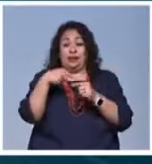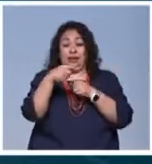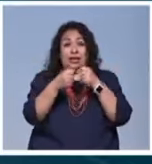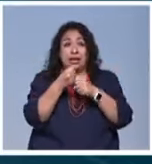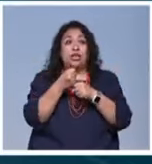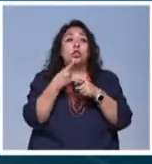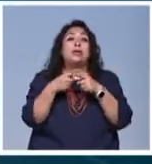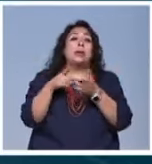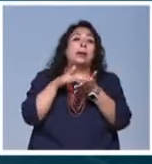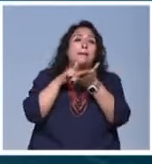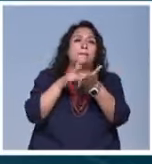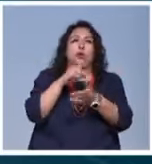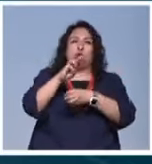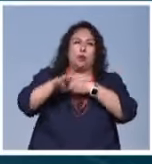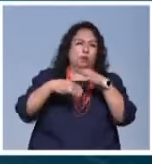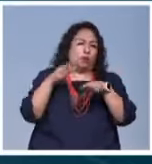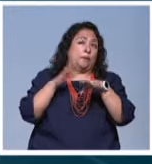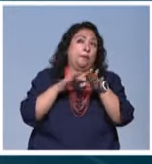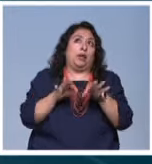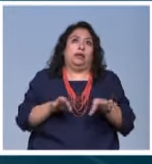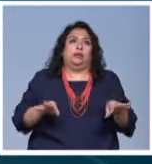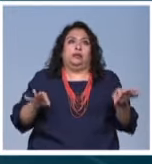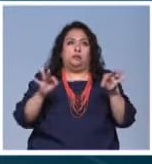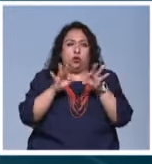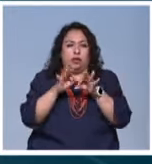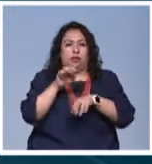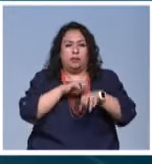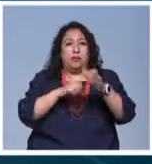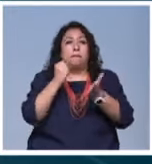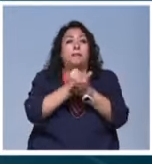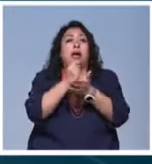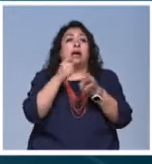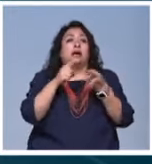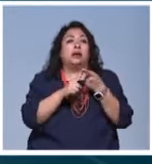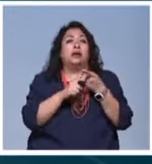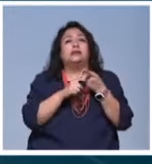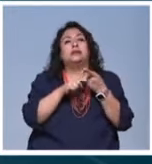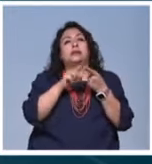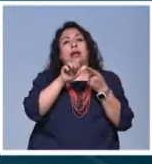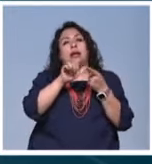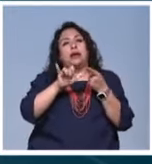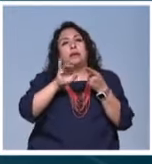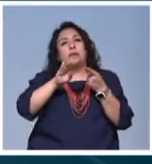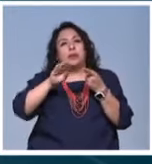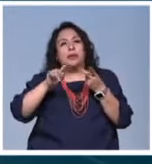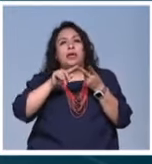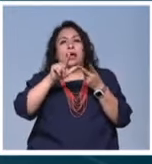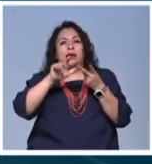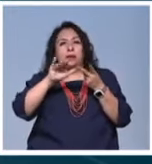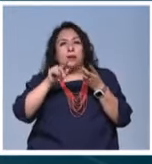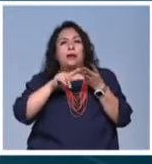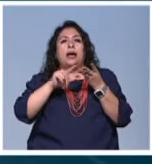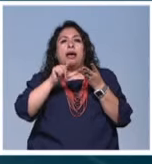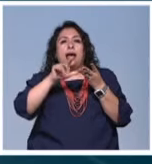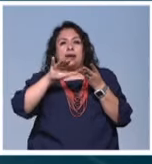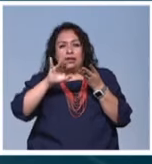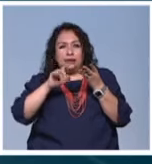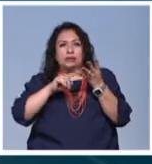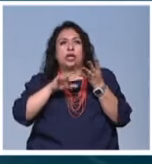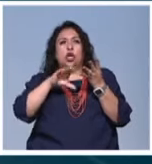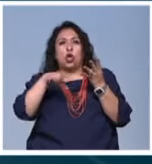entre los patrocinadores mundiales más importantes hay marcas de la talla de airbnb alibaba aliance coca-cola